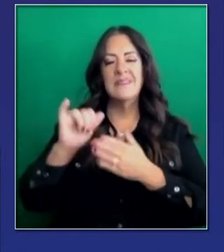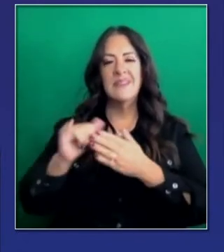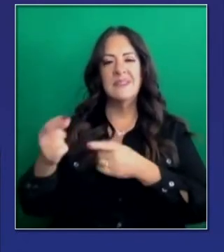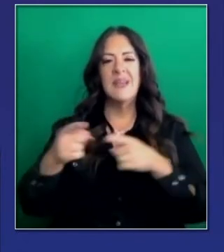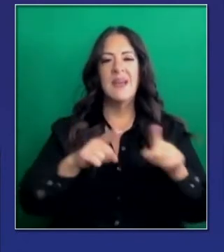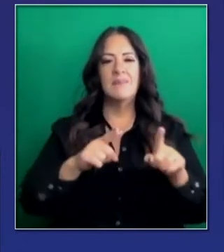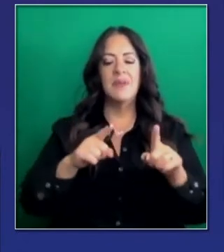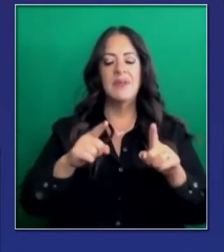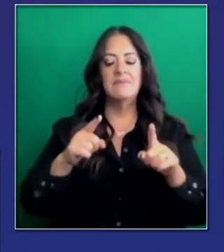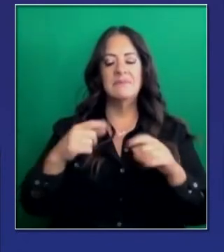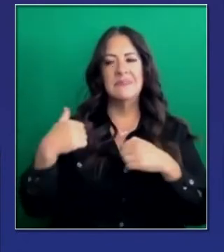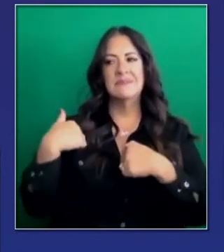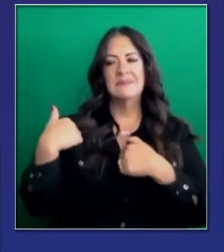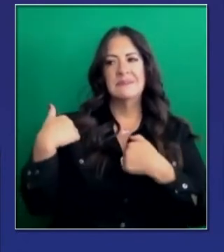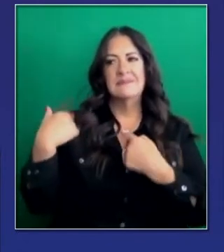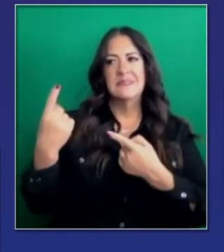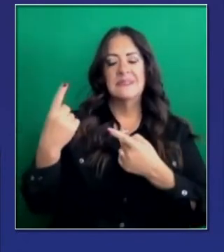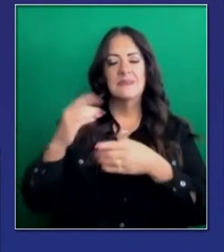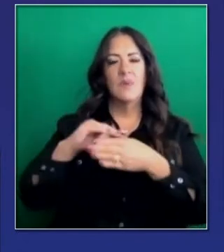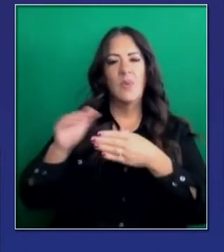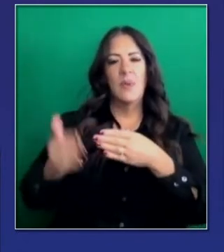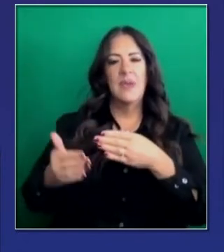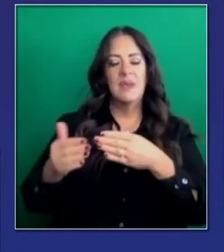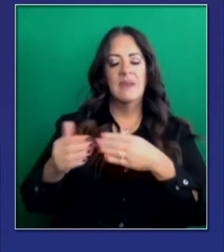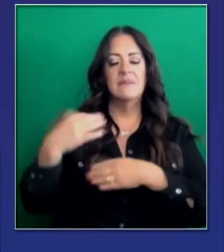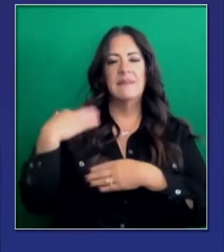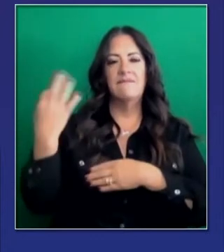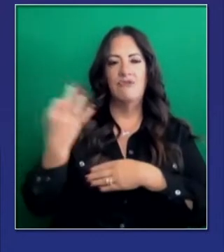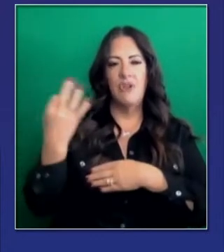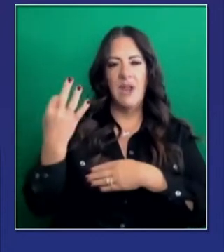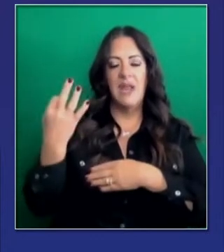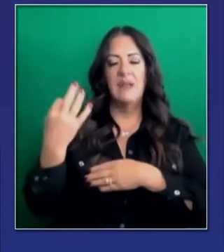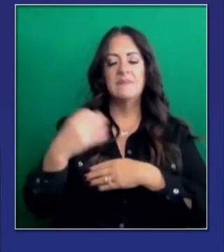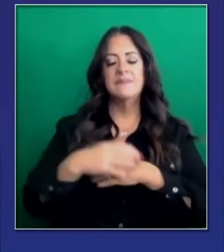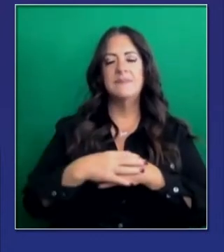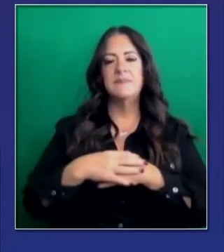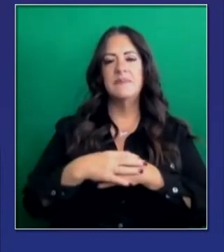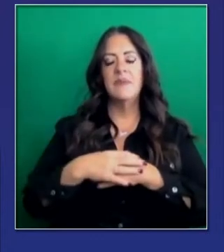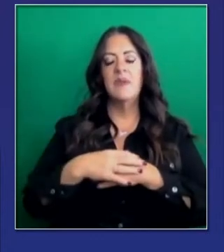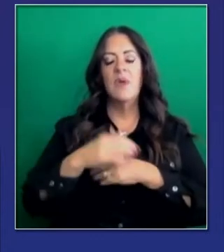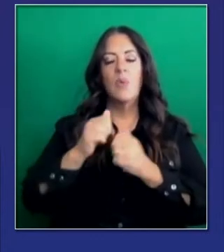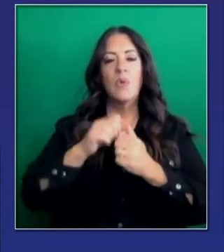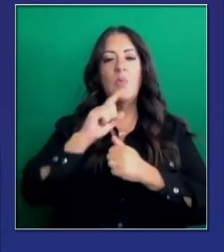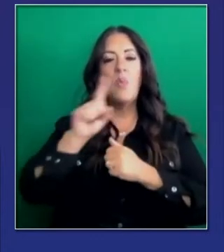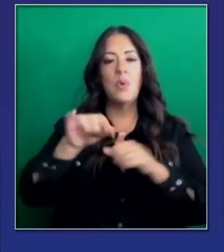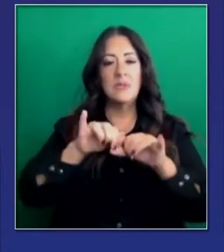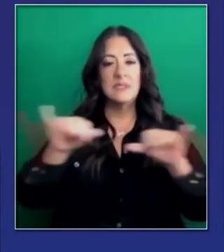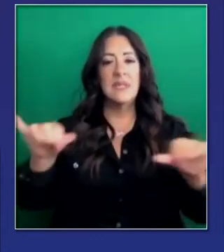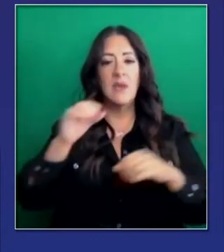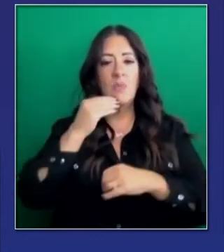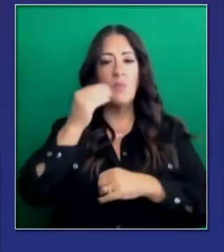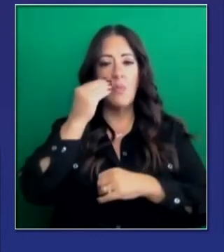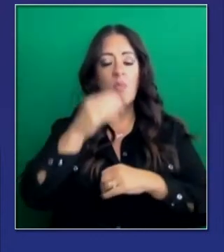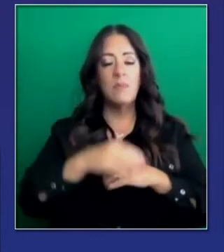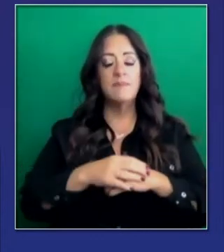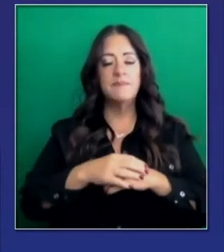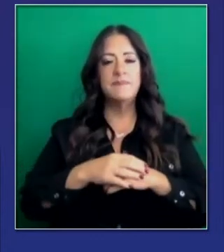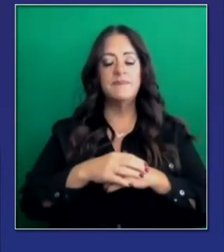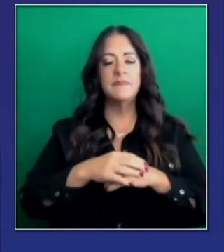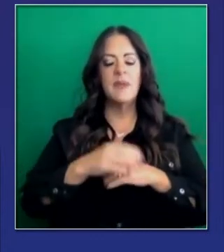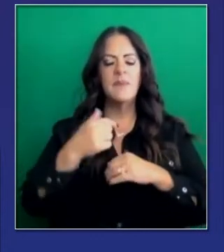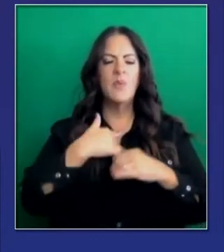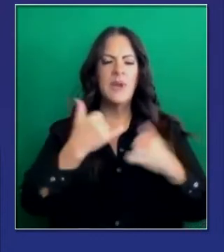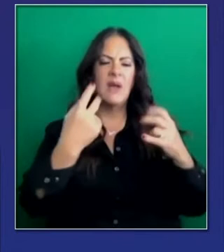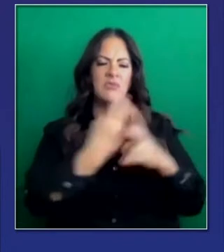mostrará en el fin de semana el viernes era el último día en largar la bahía en cuanto a las normas de quedarse en casa pero esos números están